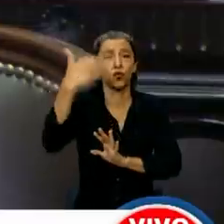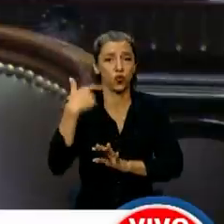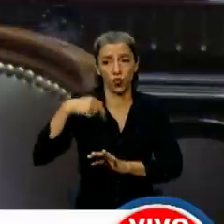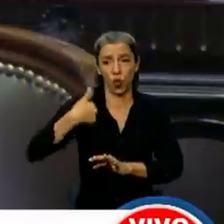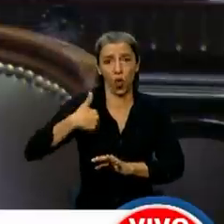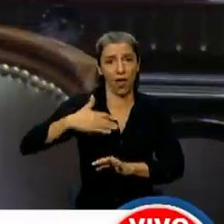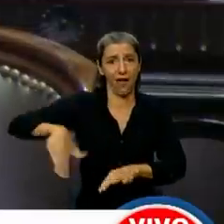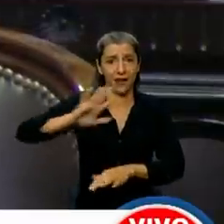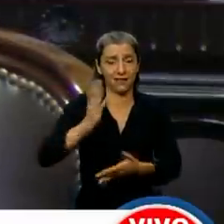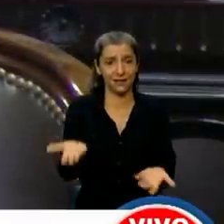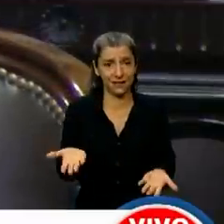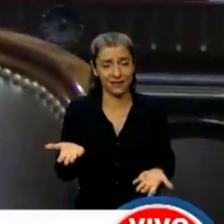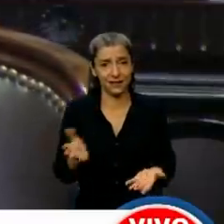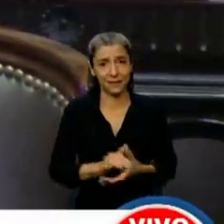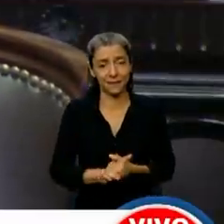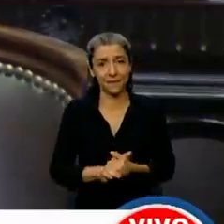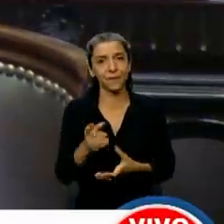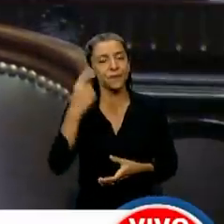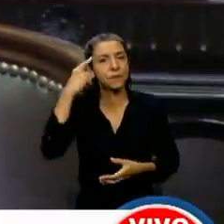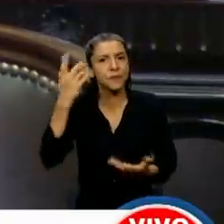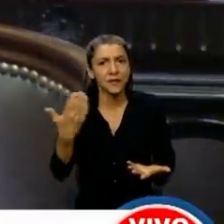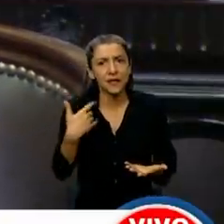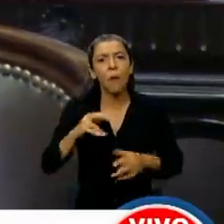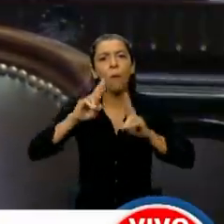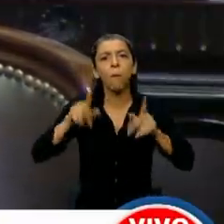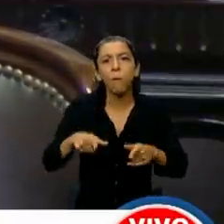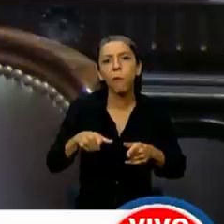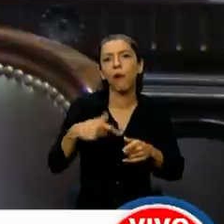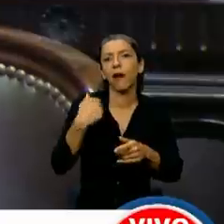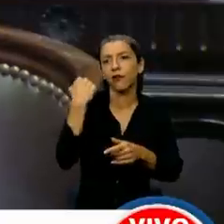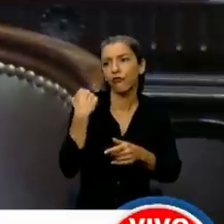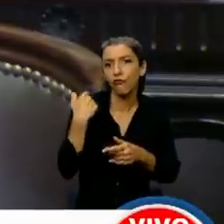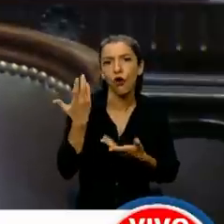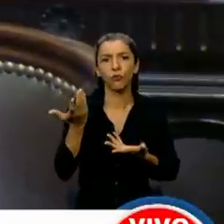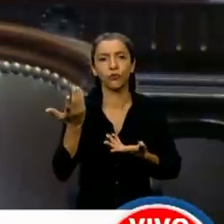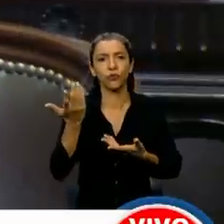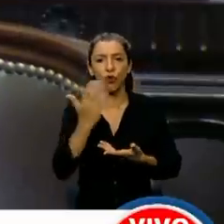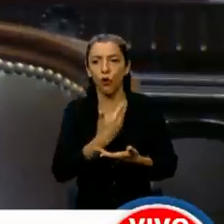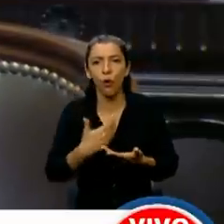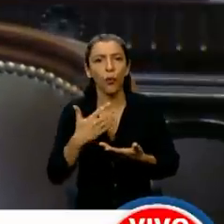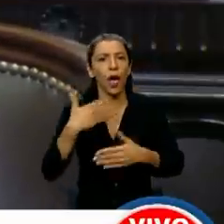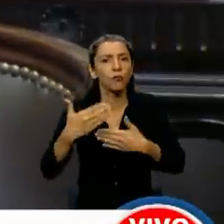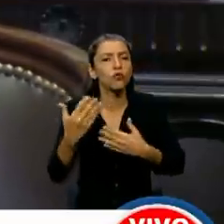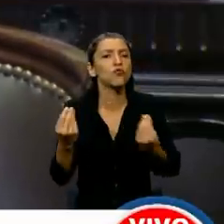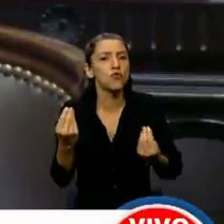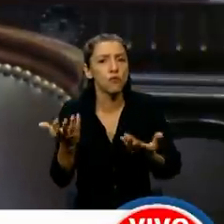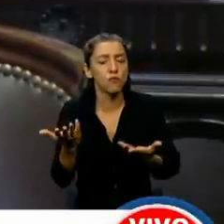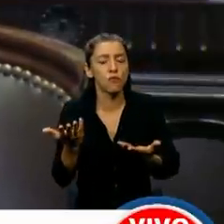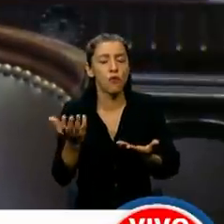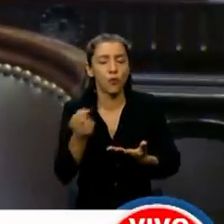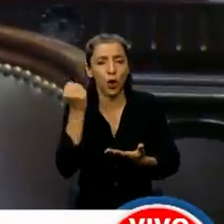cuando imprescindible elaborar un plan de gobierno un plan económico y que fije el rumbo para salir de la crisis tremenda que